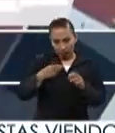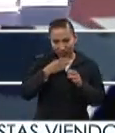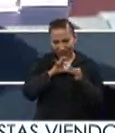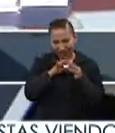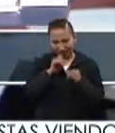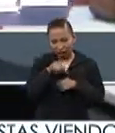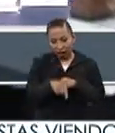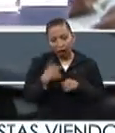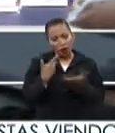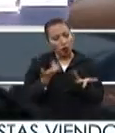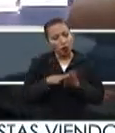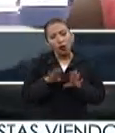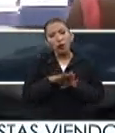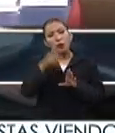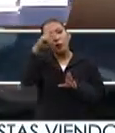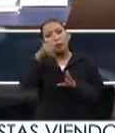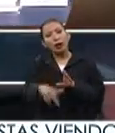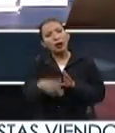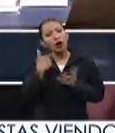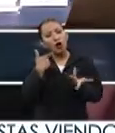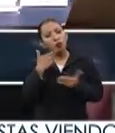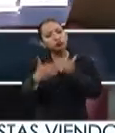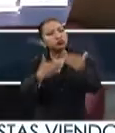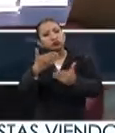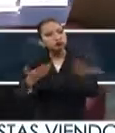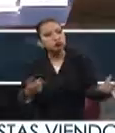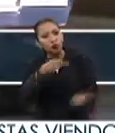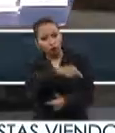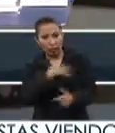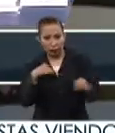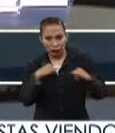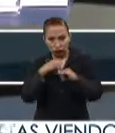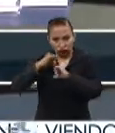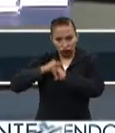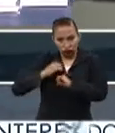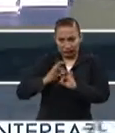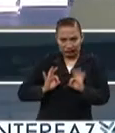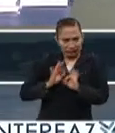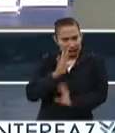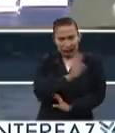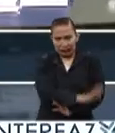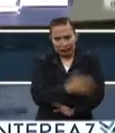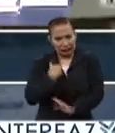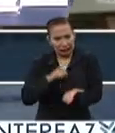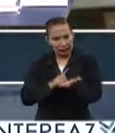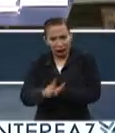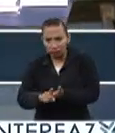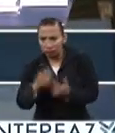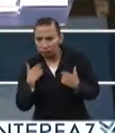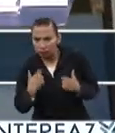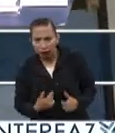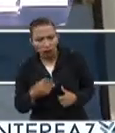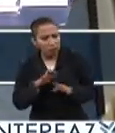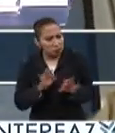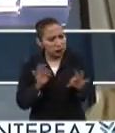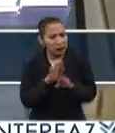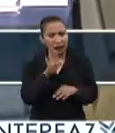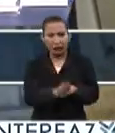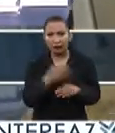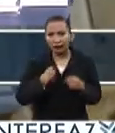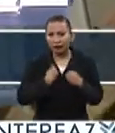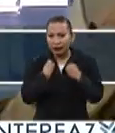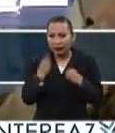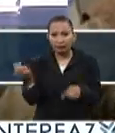acabas de comentar, la pregunta de cómo México se ha estado desarrollando. Ustedes son una institución fundamental en nuestros derechos, fundamental en